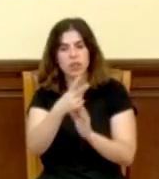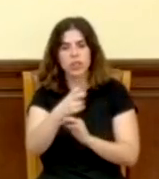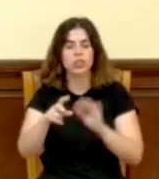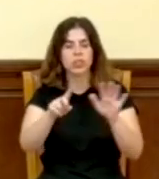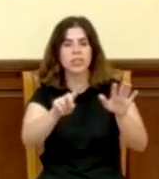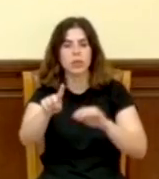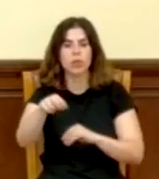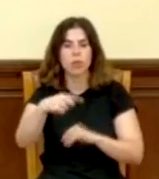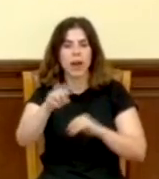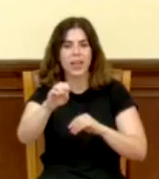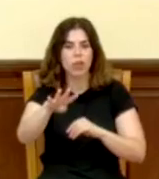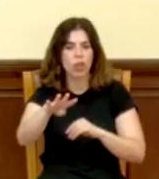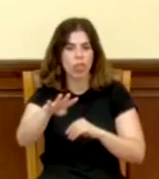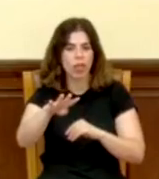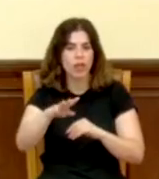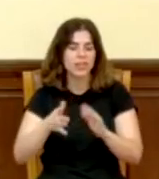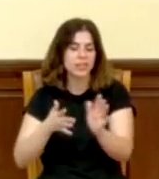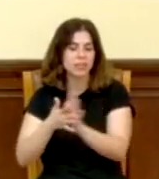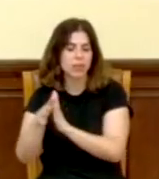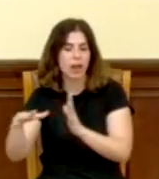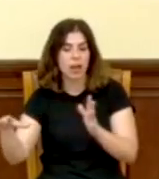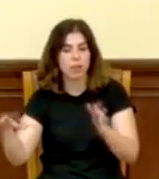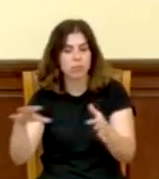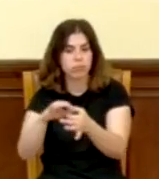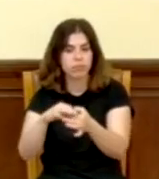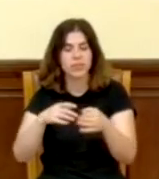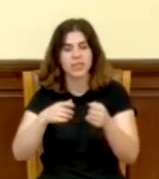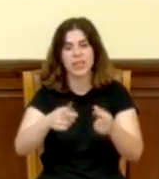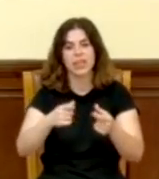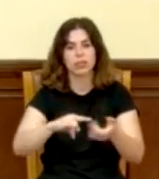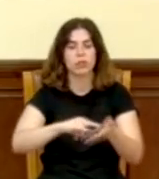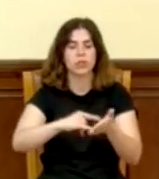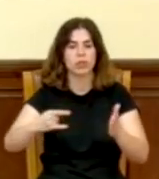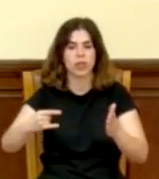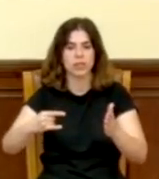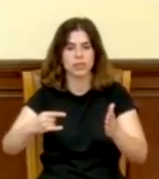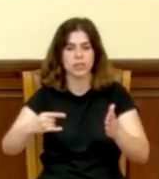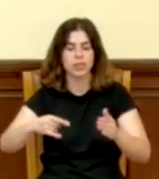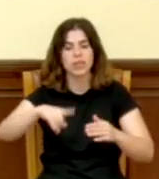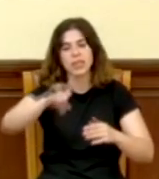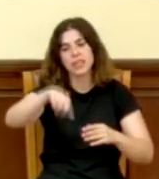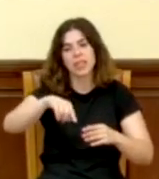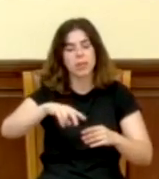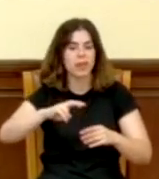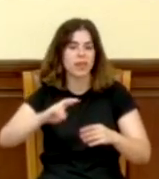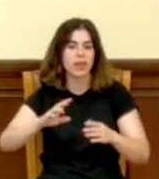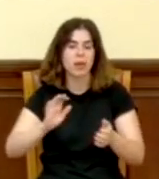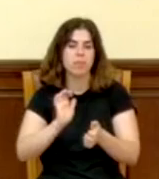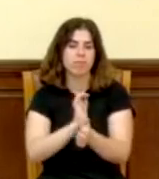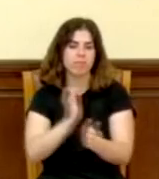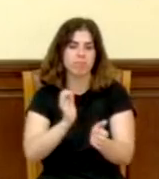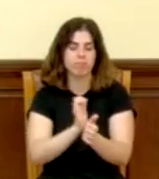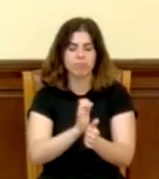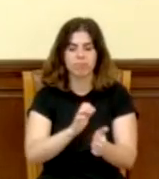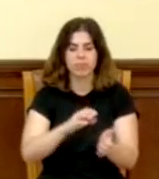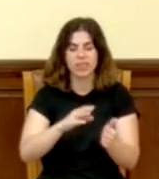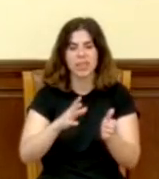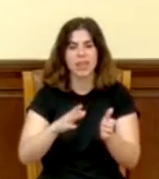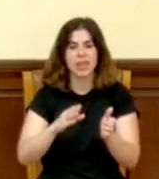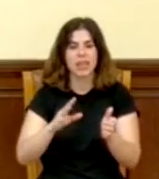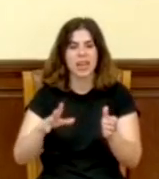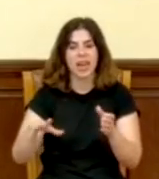661.261,14 en remanente general de tesorería, que corresponde a los gastos de nuevas tecnologías, y otra por bajas de créditos de otras aplicaciones por importe